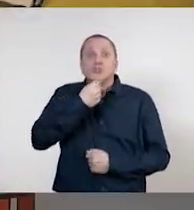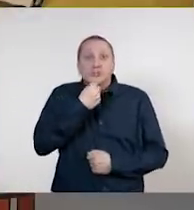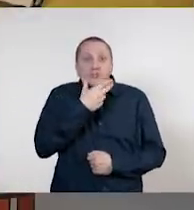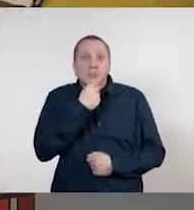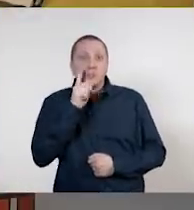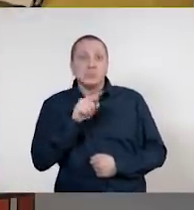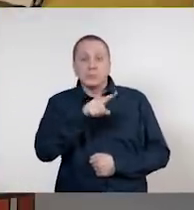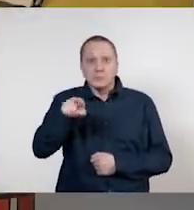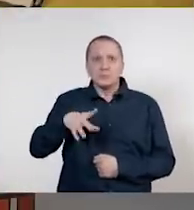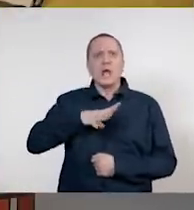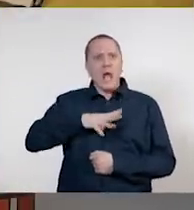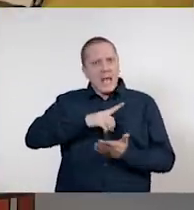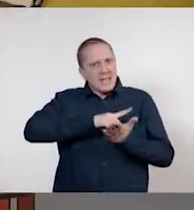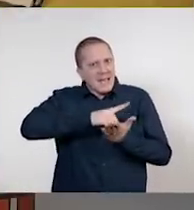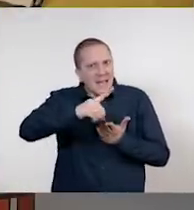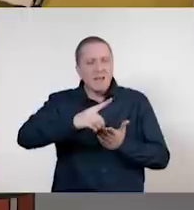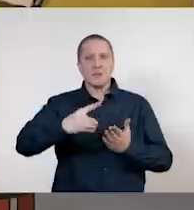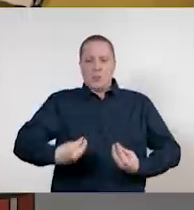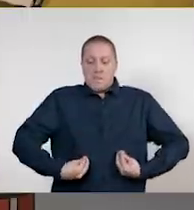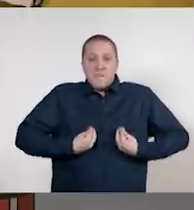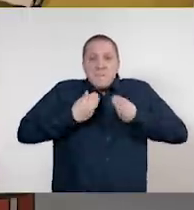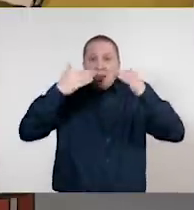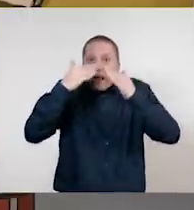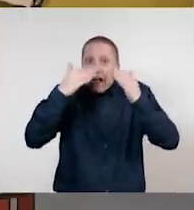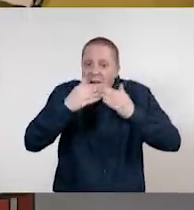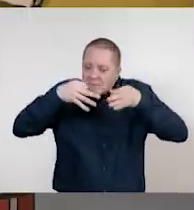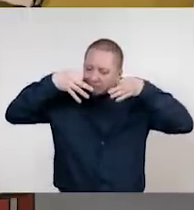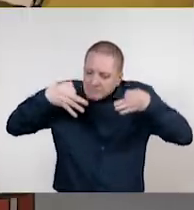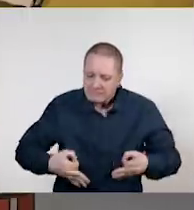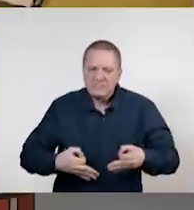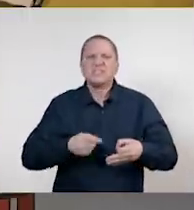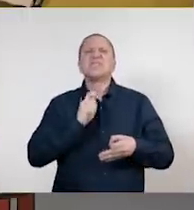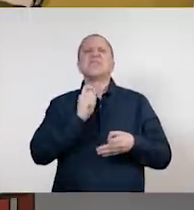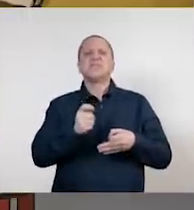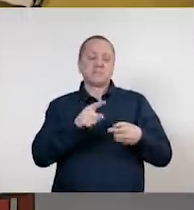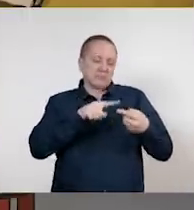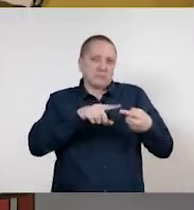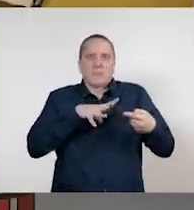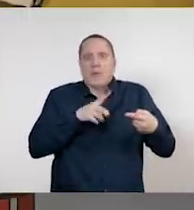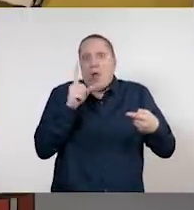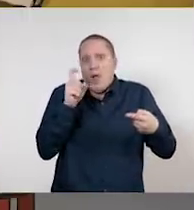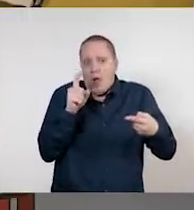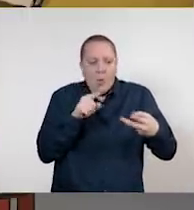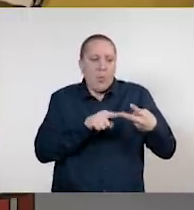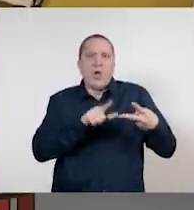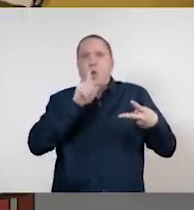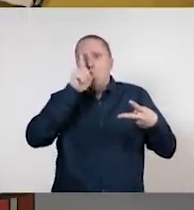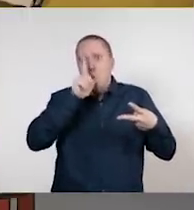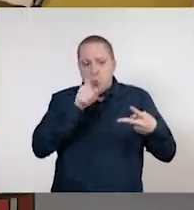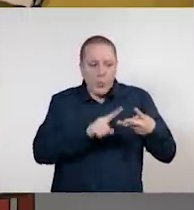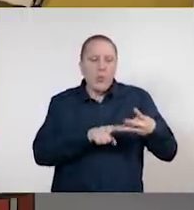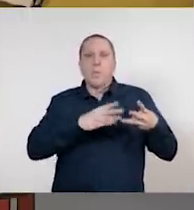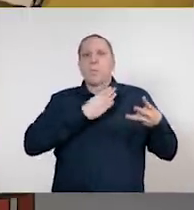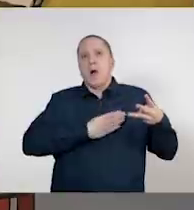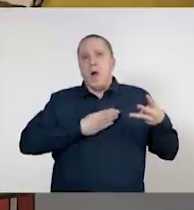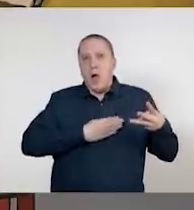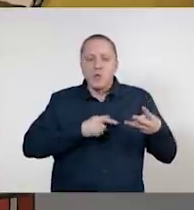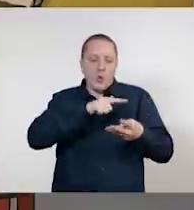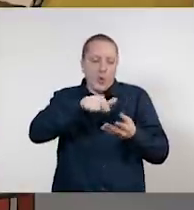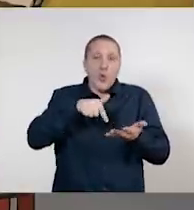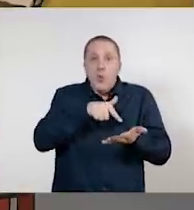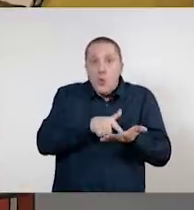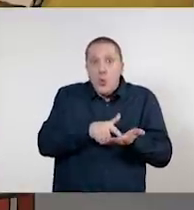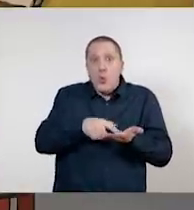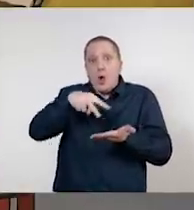las niñas y los niños tienen el derecho a una vivienda digna. Esto quiere decir que tengan agua, que tengan luz, un baño, un lugar en